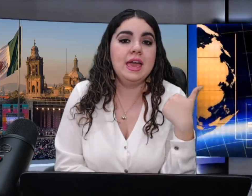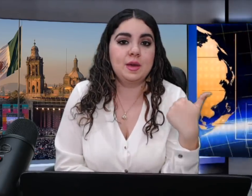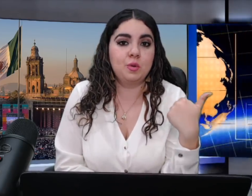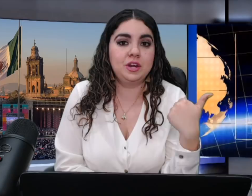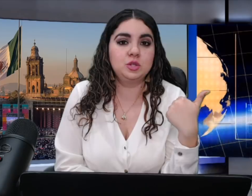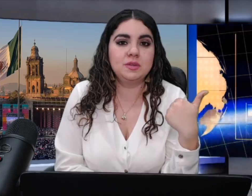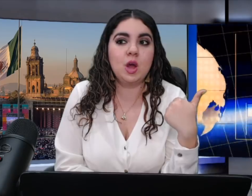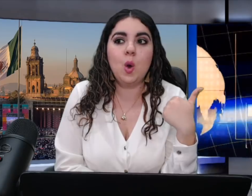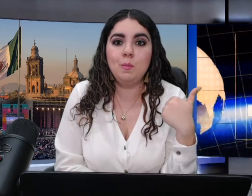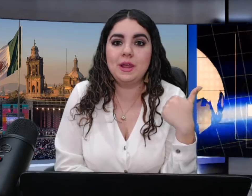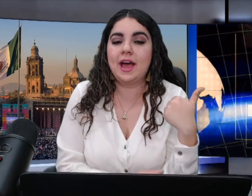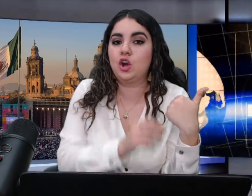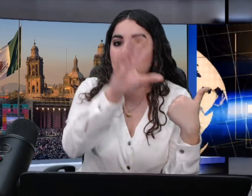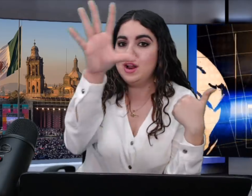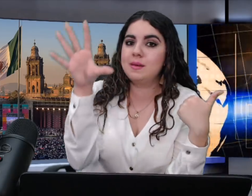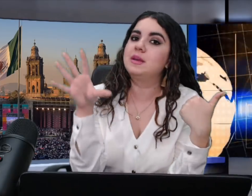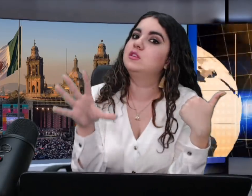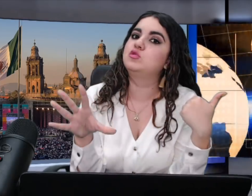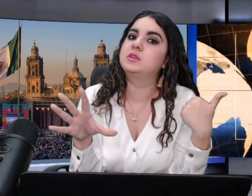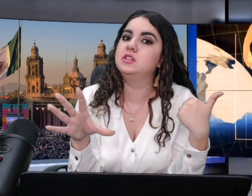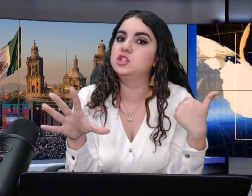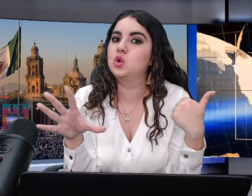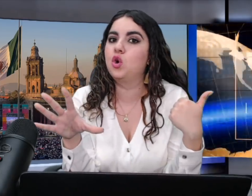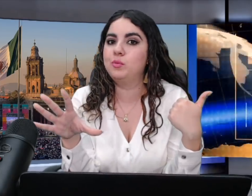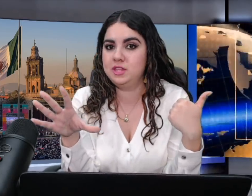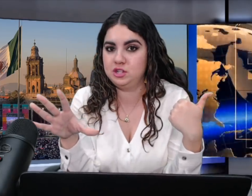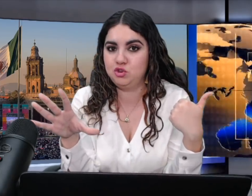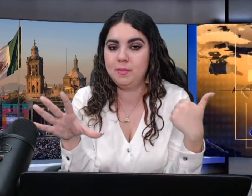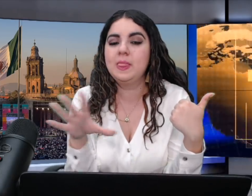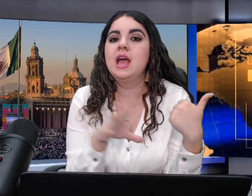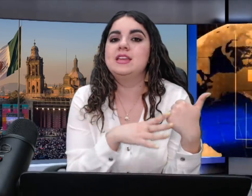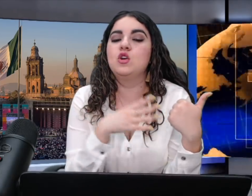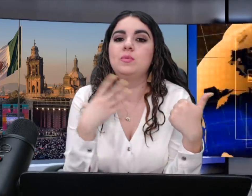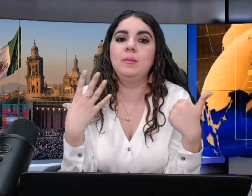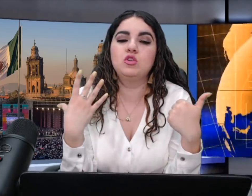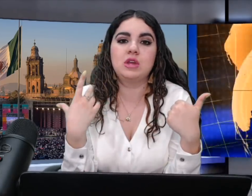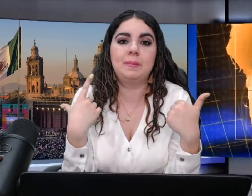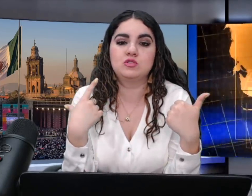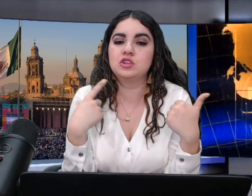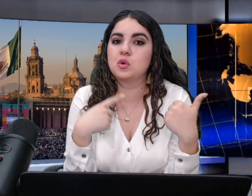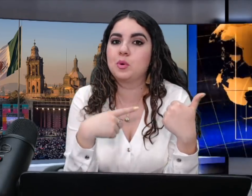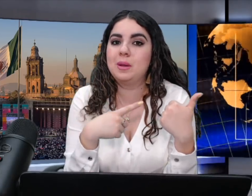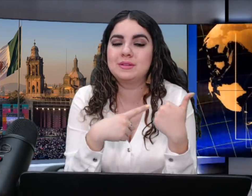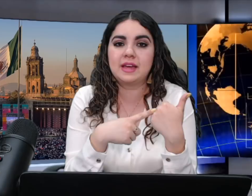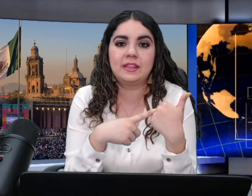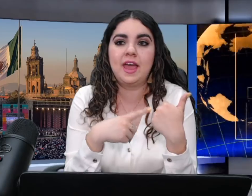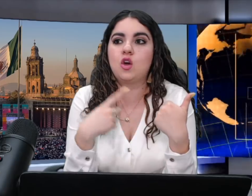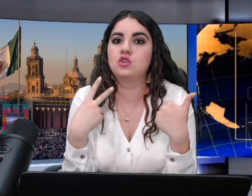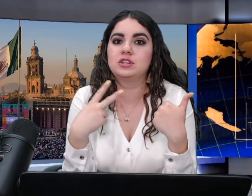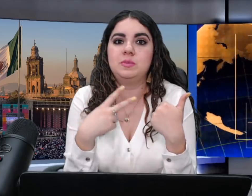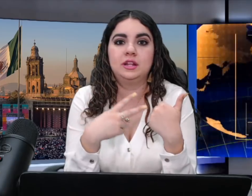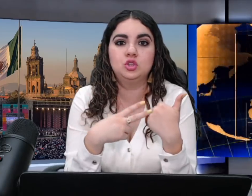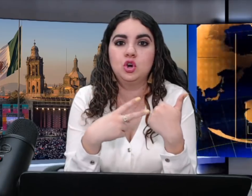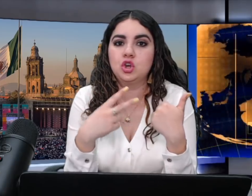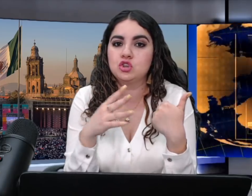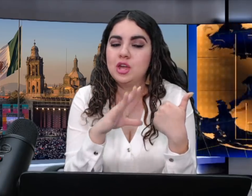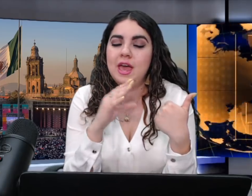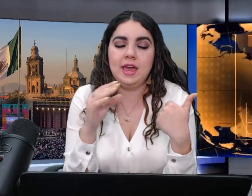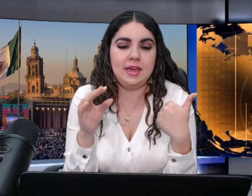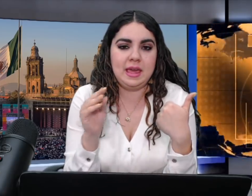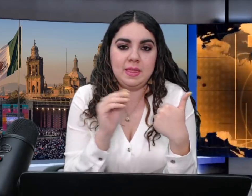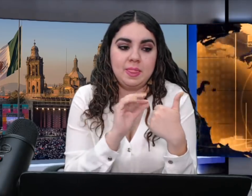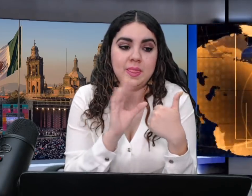nacional y que podría todavía complicar no nada más a los pacientes con COVID-19, ya lo vimos, a personas con problemas cardíacos,